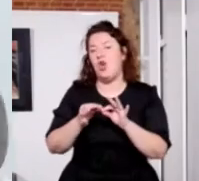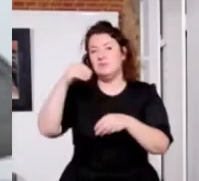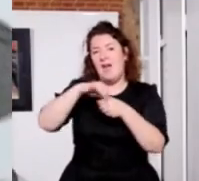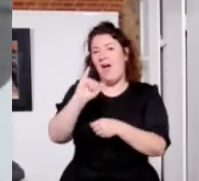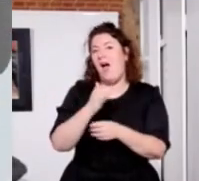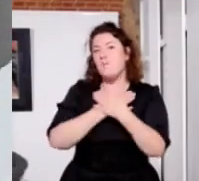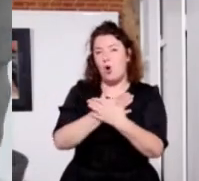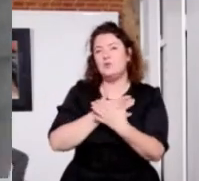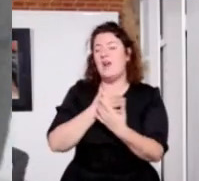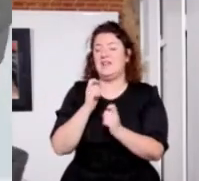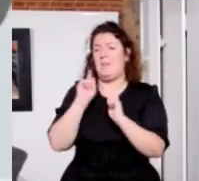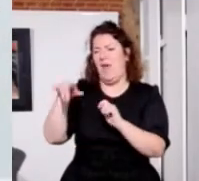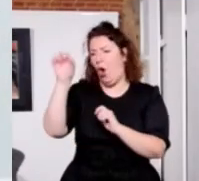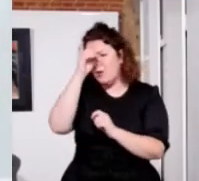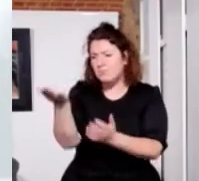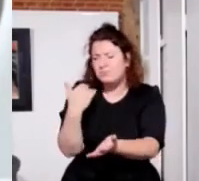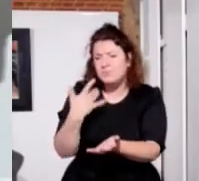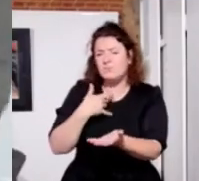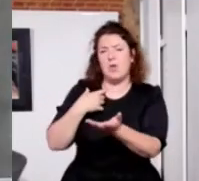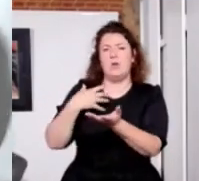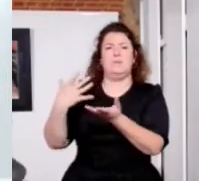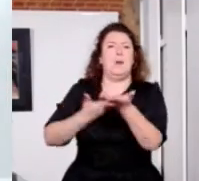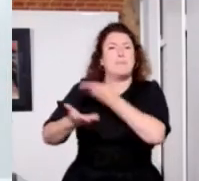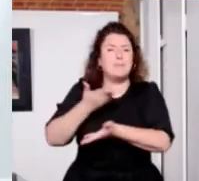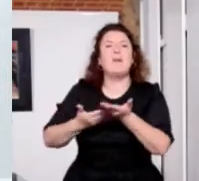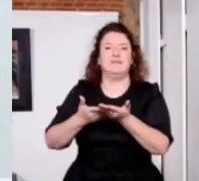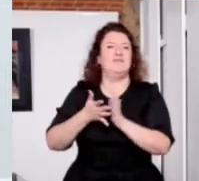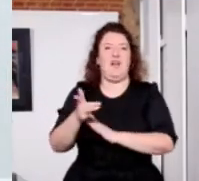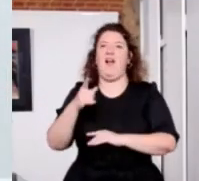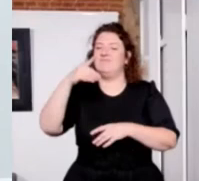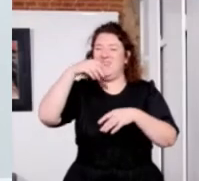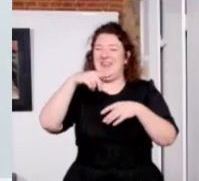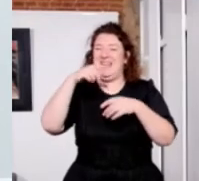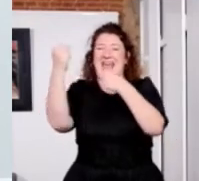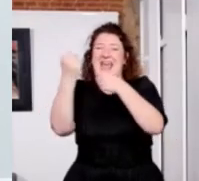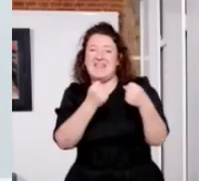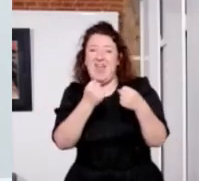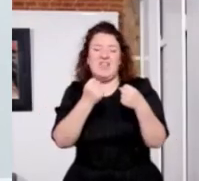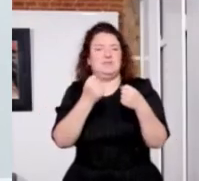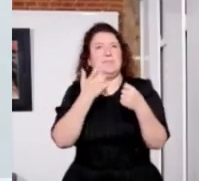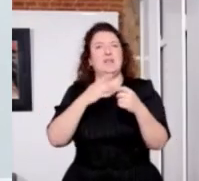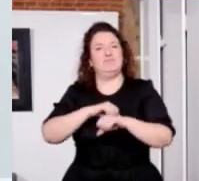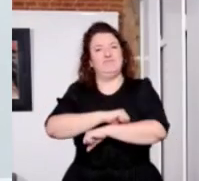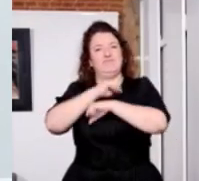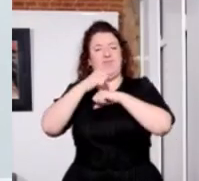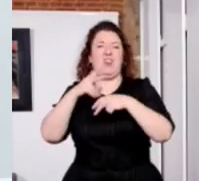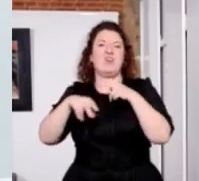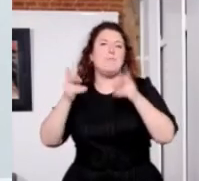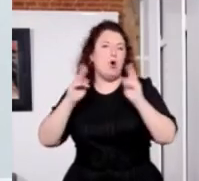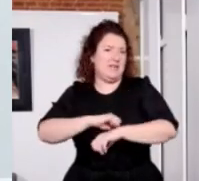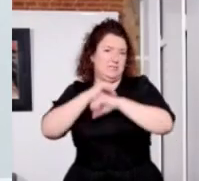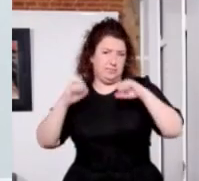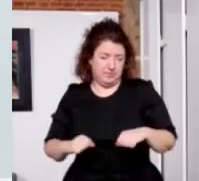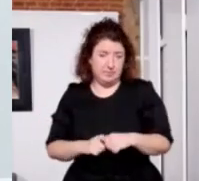a personas, en este caso, a personas voluntarias. Y esa es un poco la idea de la plataforma del voluntariado con respecto a lo que está